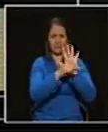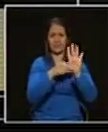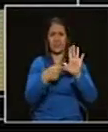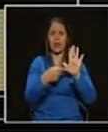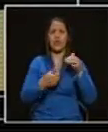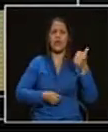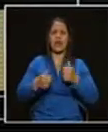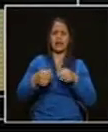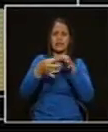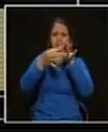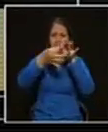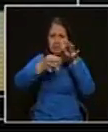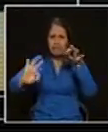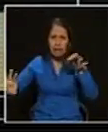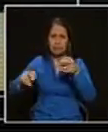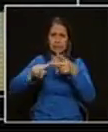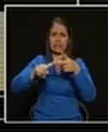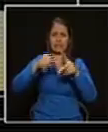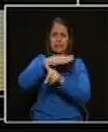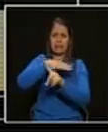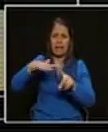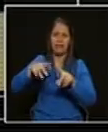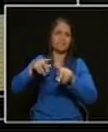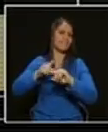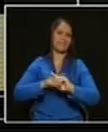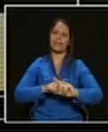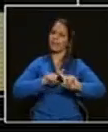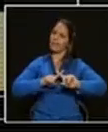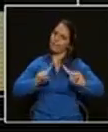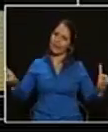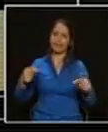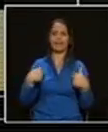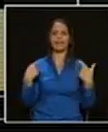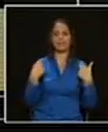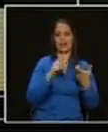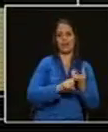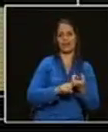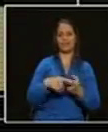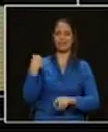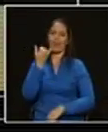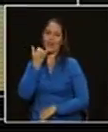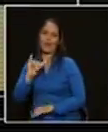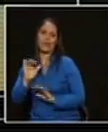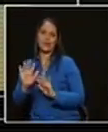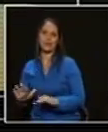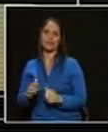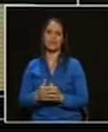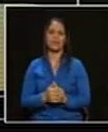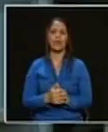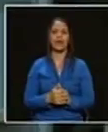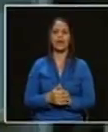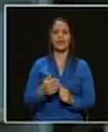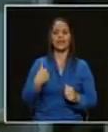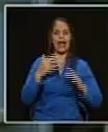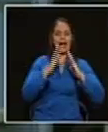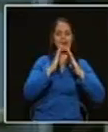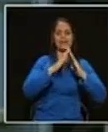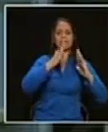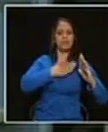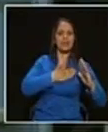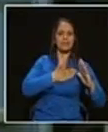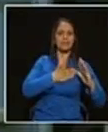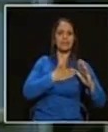es diferente a la sintaxis de las personas sordas. Yo digo casa mía,